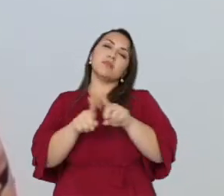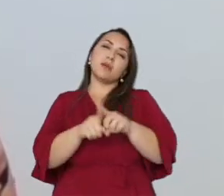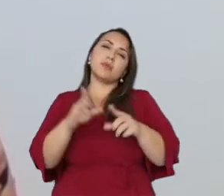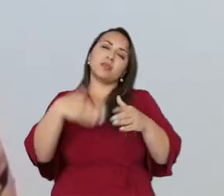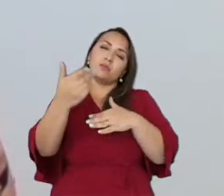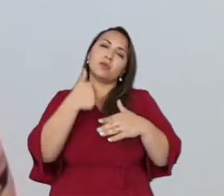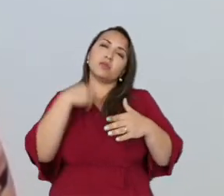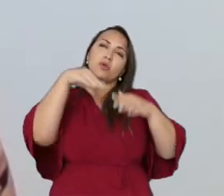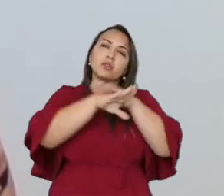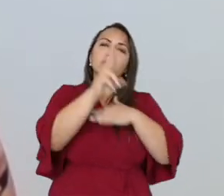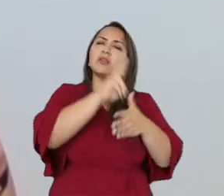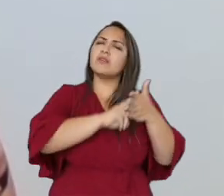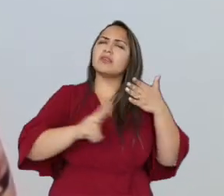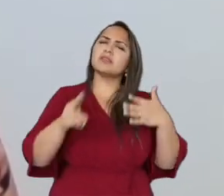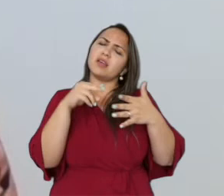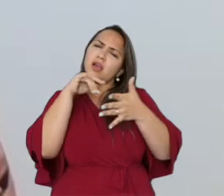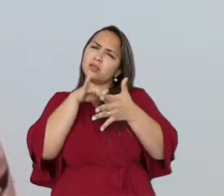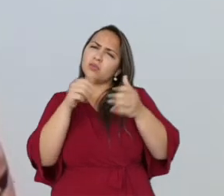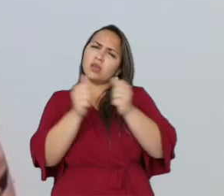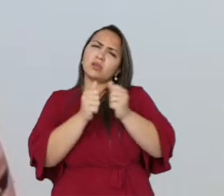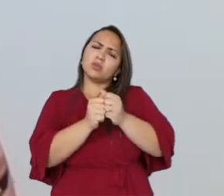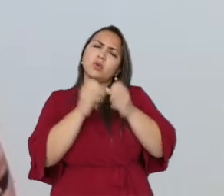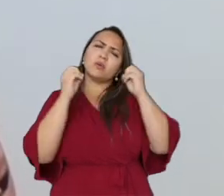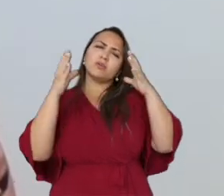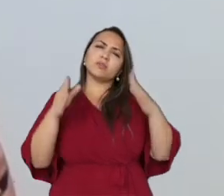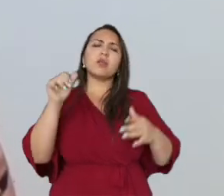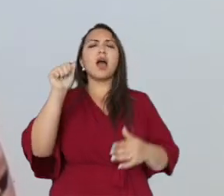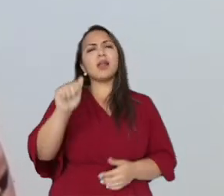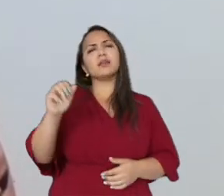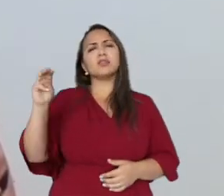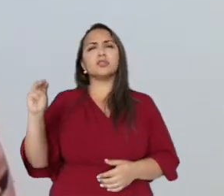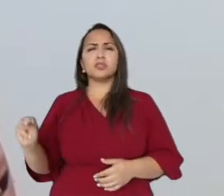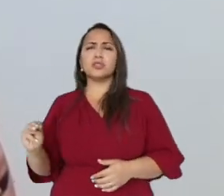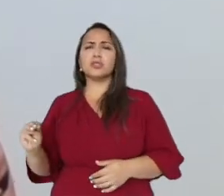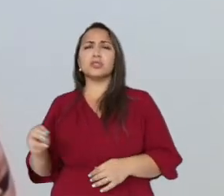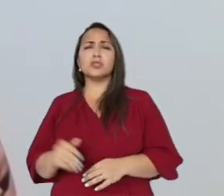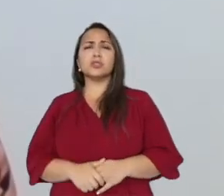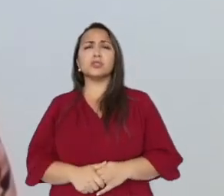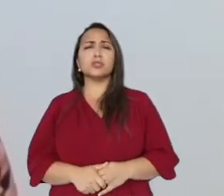cuando estuve en la universidad, cogí un curso con el maestro Alex Mariscal de teatro.